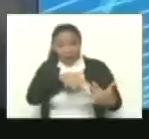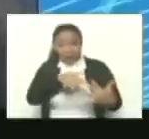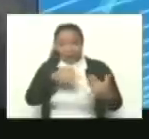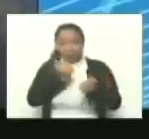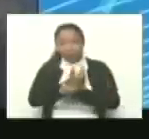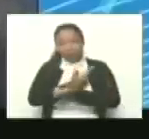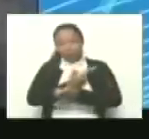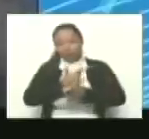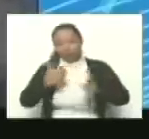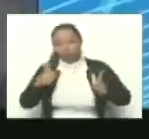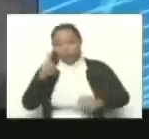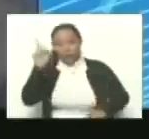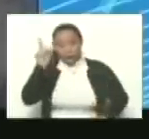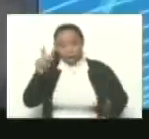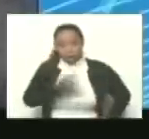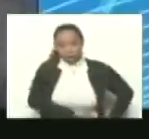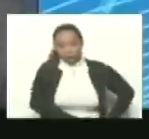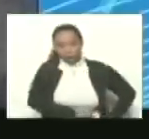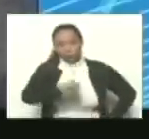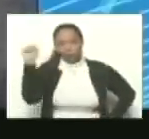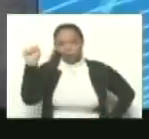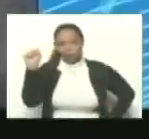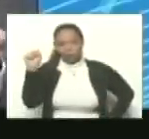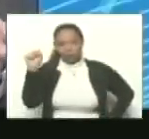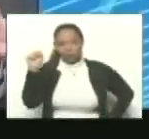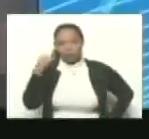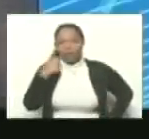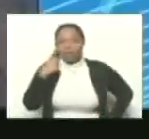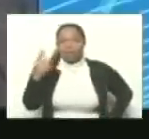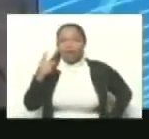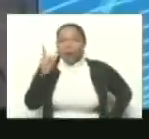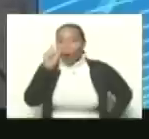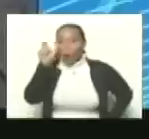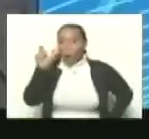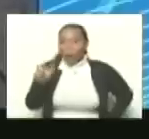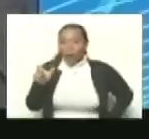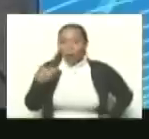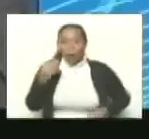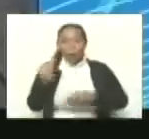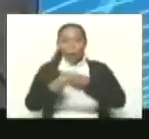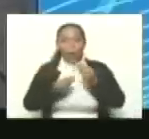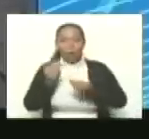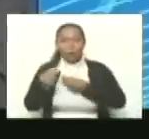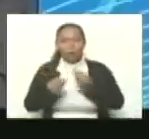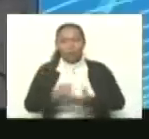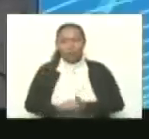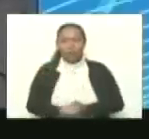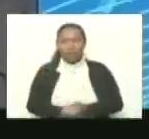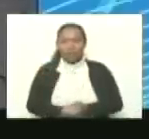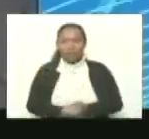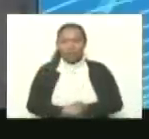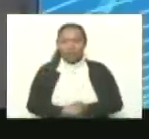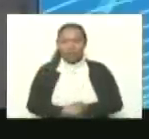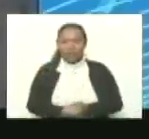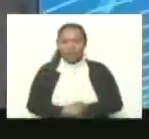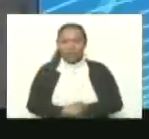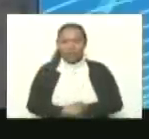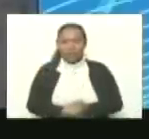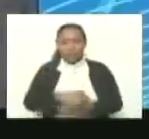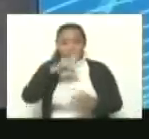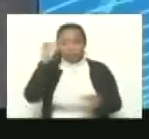libertador, libertador, como dijera un profeta, un pueblo profeta, el pueblo merideña, productivo,